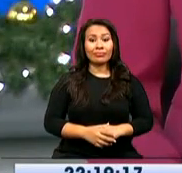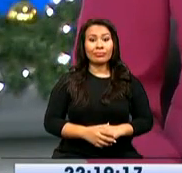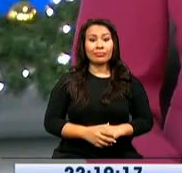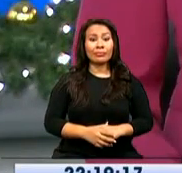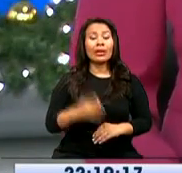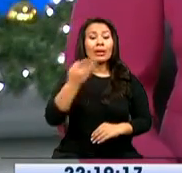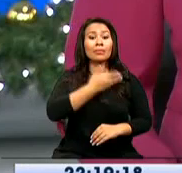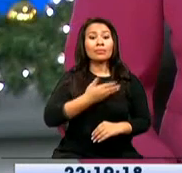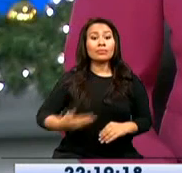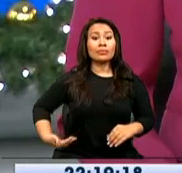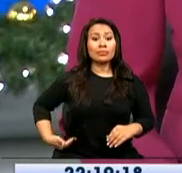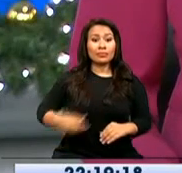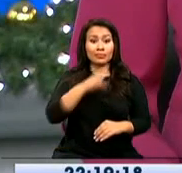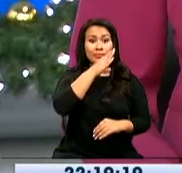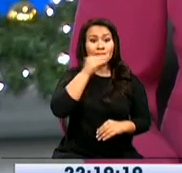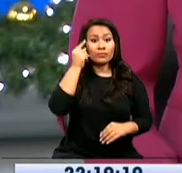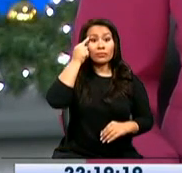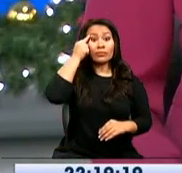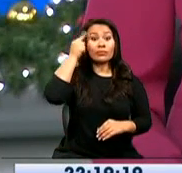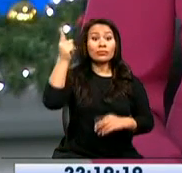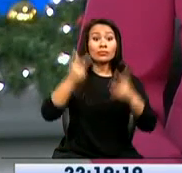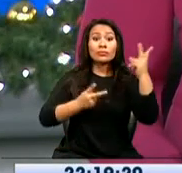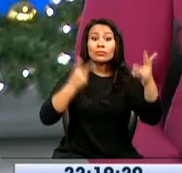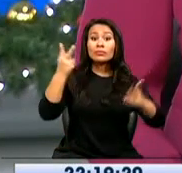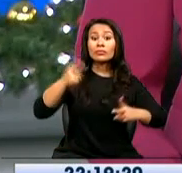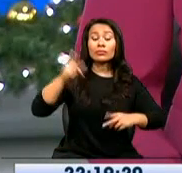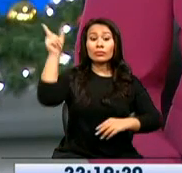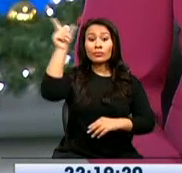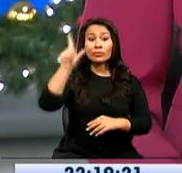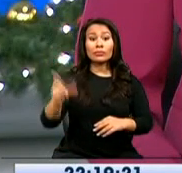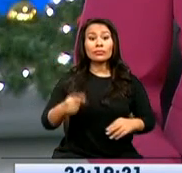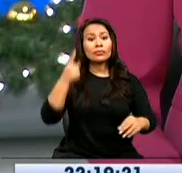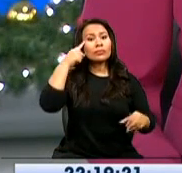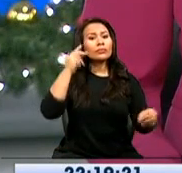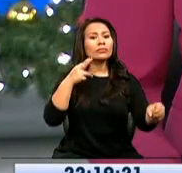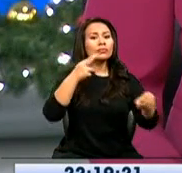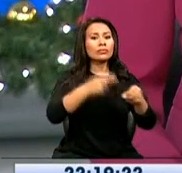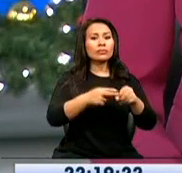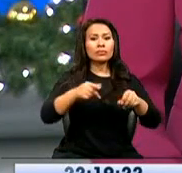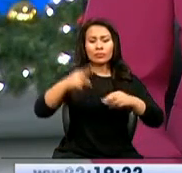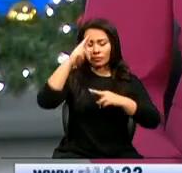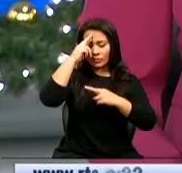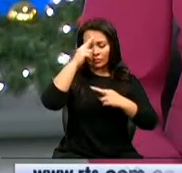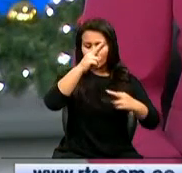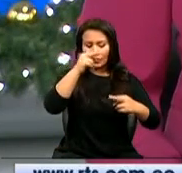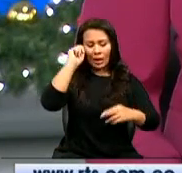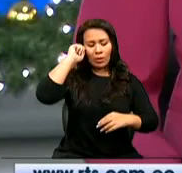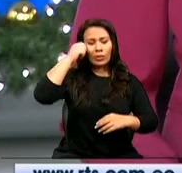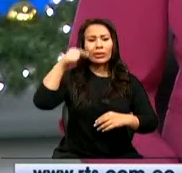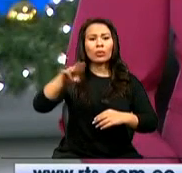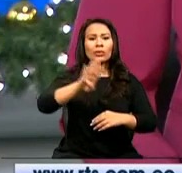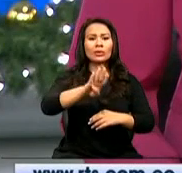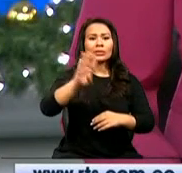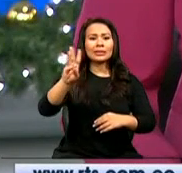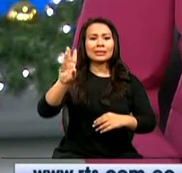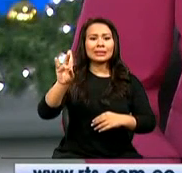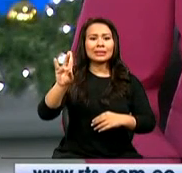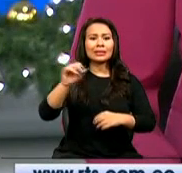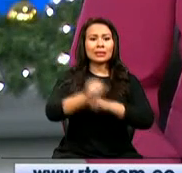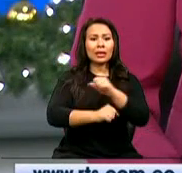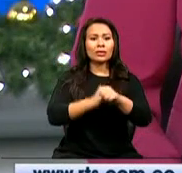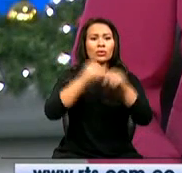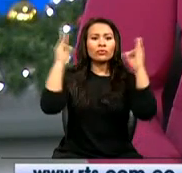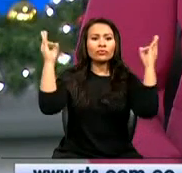El presidente de la República, Rafael Correa, visitó la ciudad de Loja para ser parte de la sesión solemne por los 467 años de la fundación